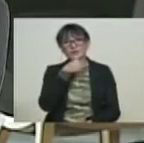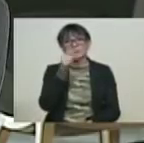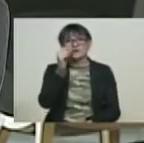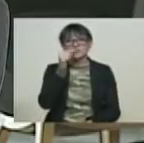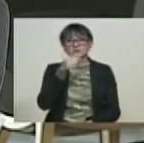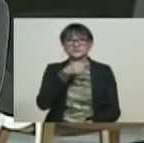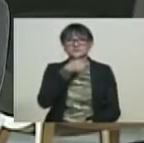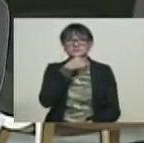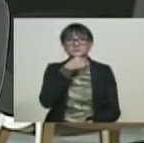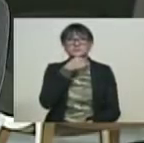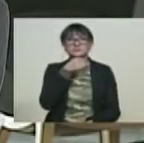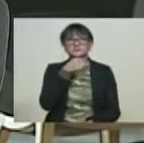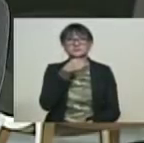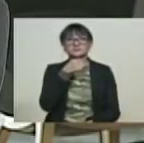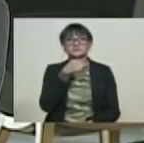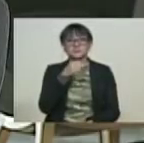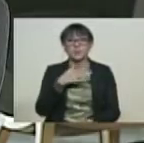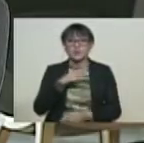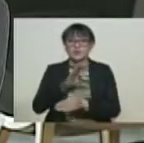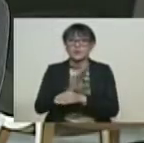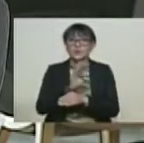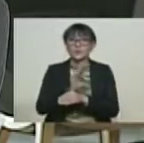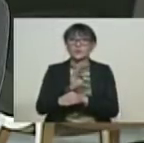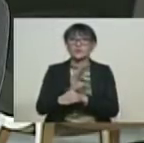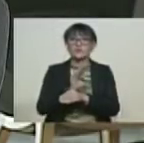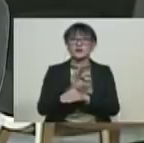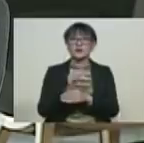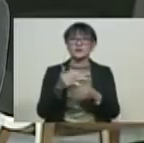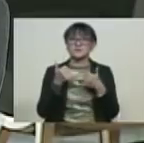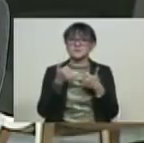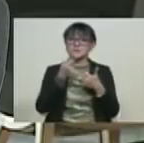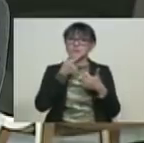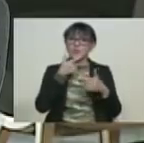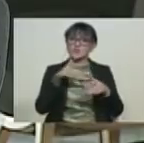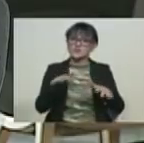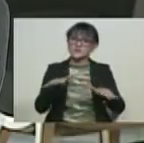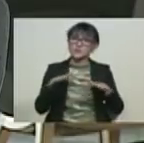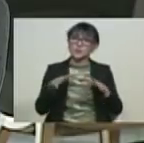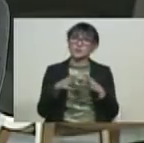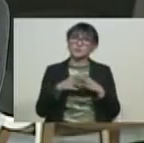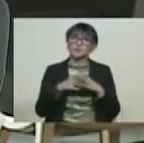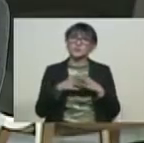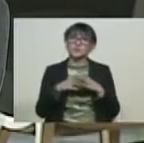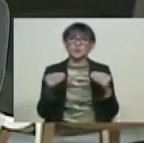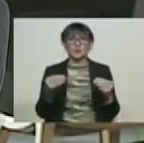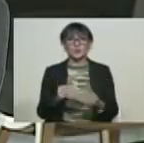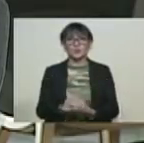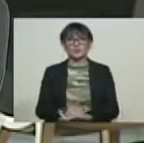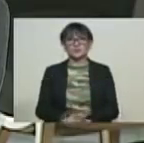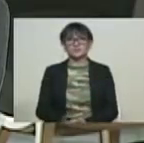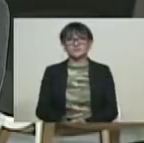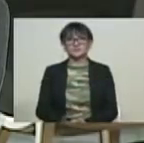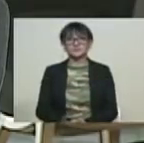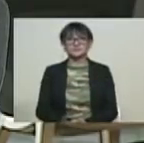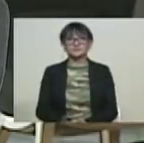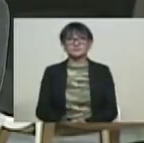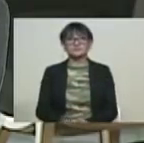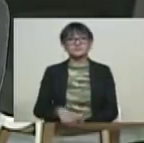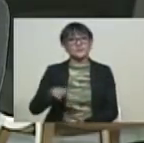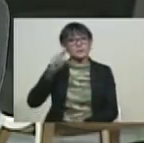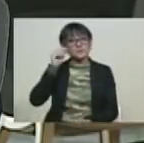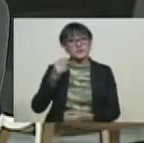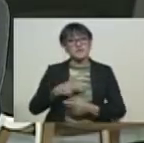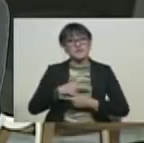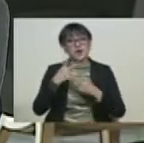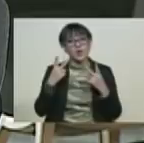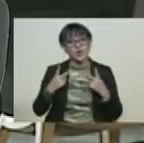abuelos, donde eran capaces de conservar bien, bonito y funcional todo en la vida. Aprender a valorar